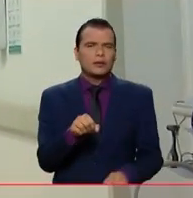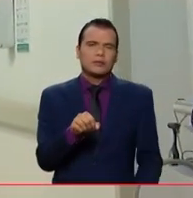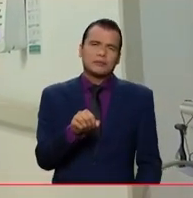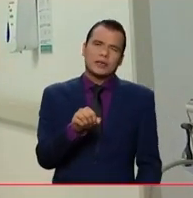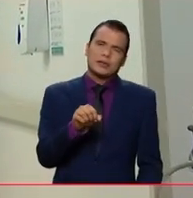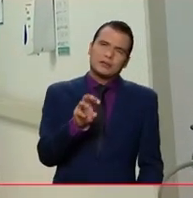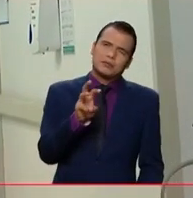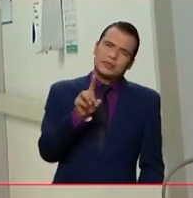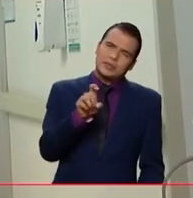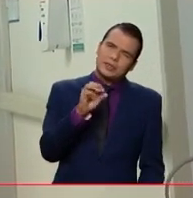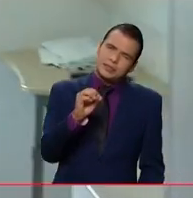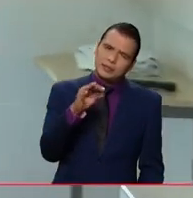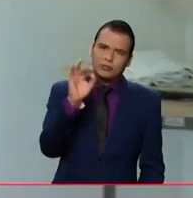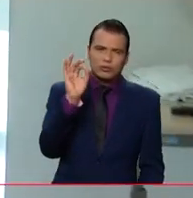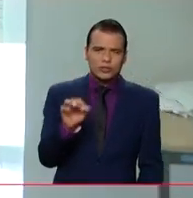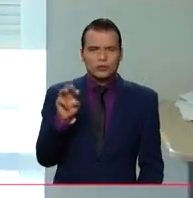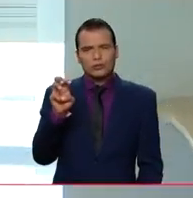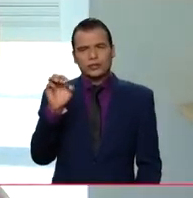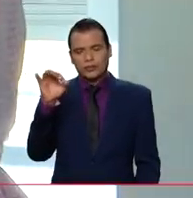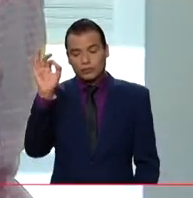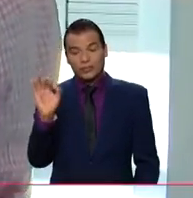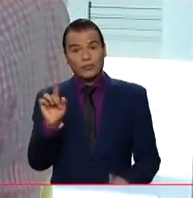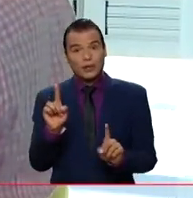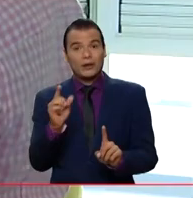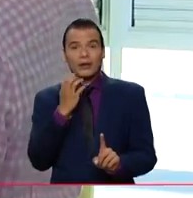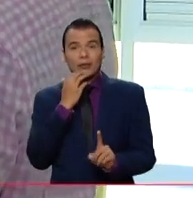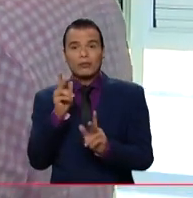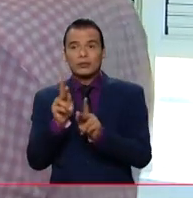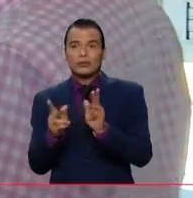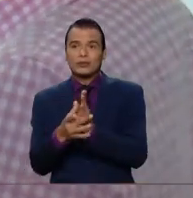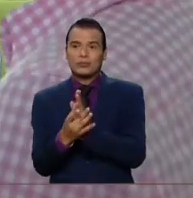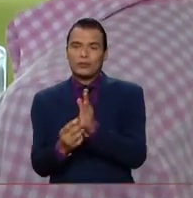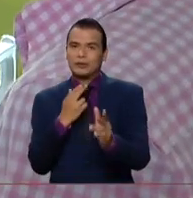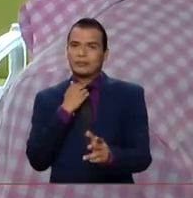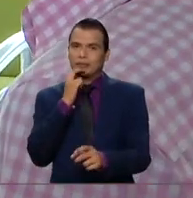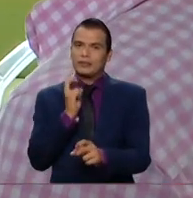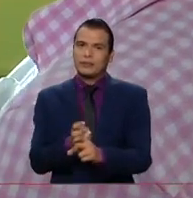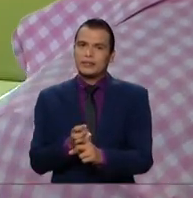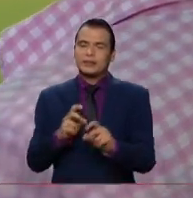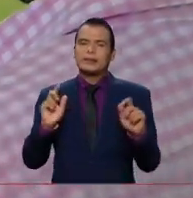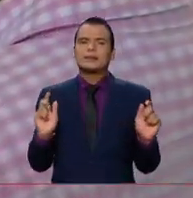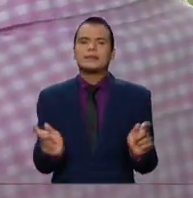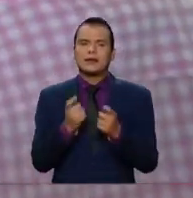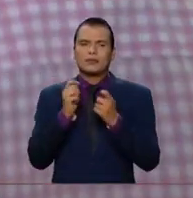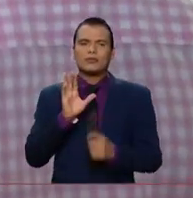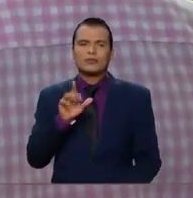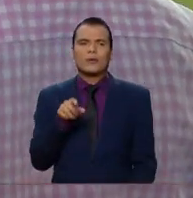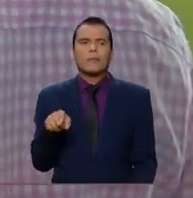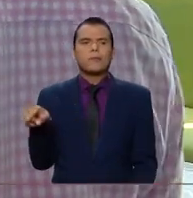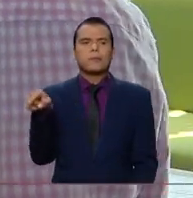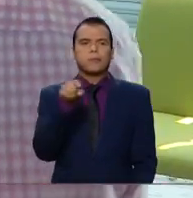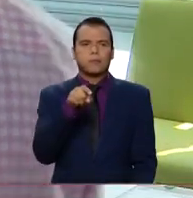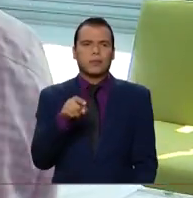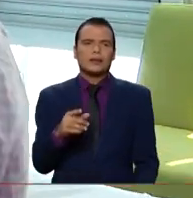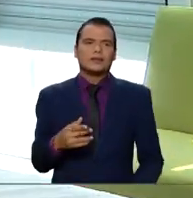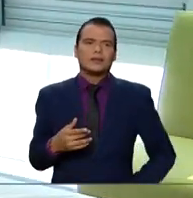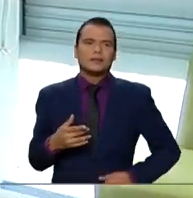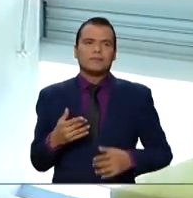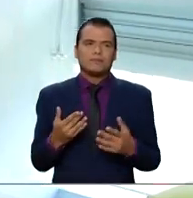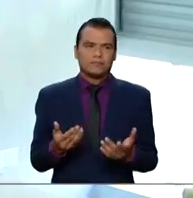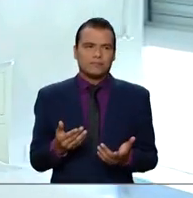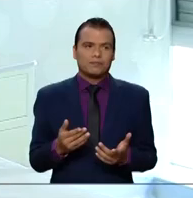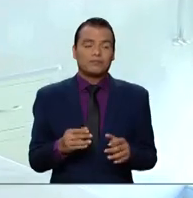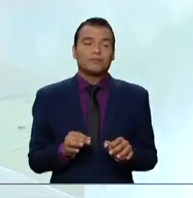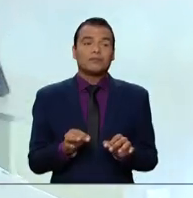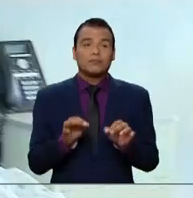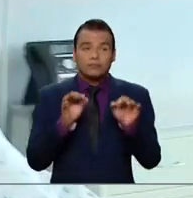los de más bajos ingresos. Las curaciones están alrededor del 60 al 70% para algunas instituciones en el Valle del Cauca, lo cual